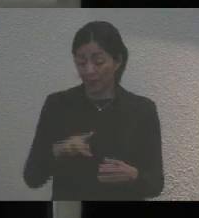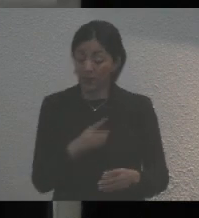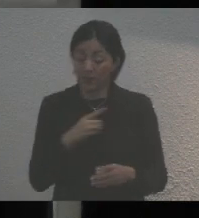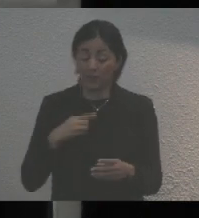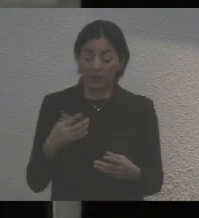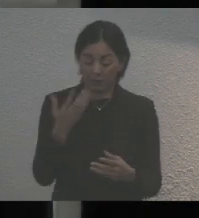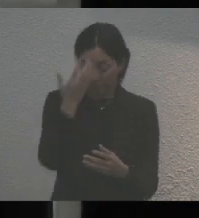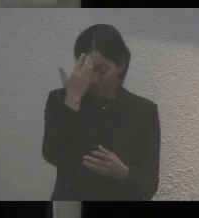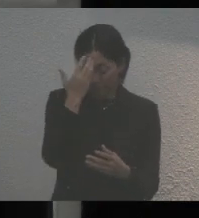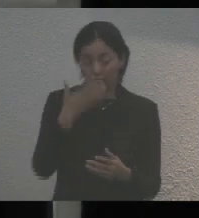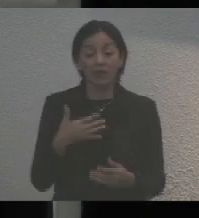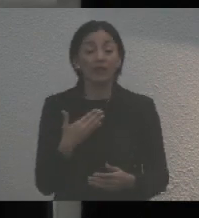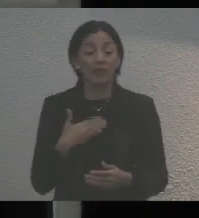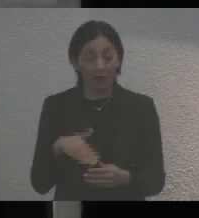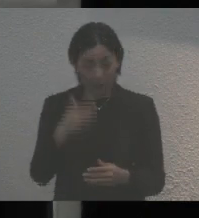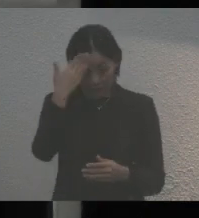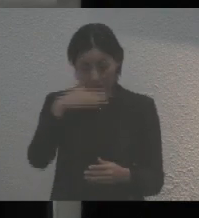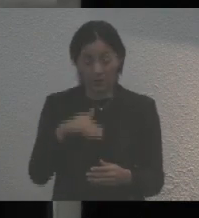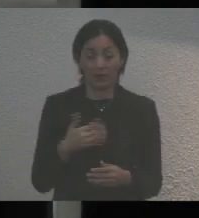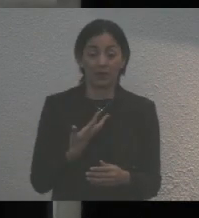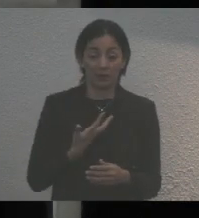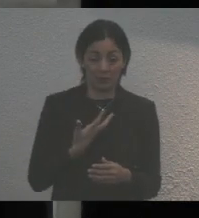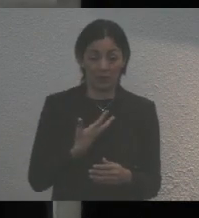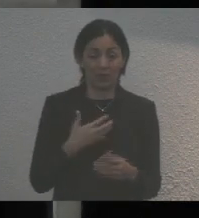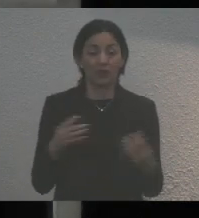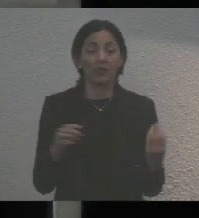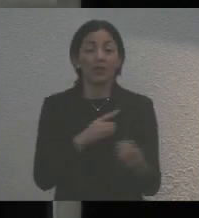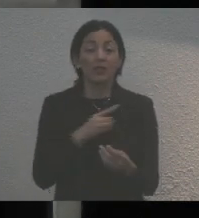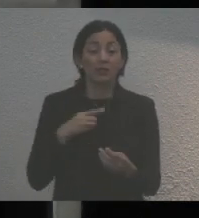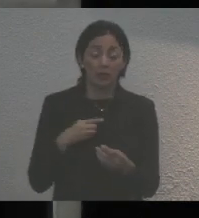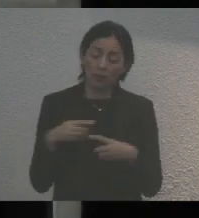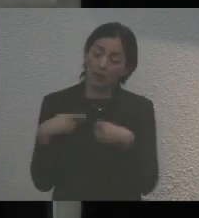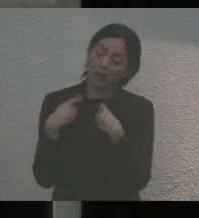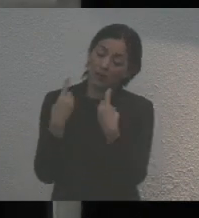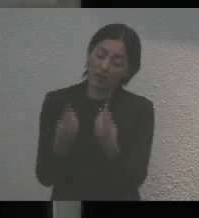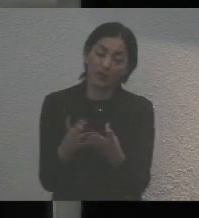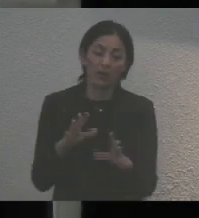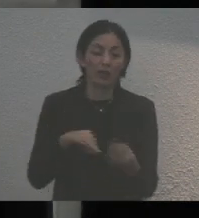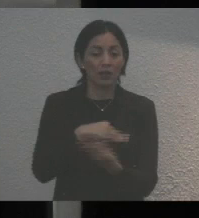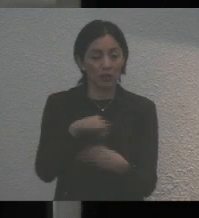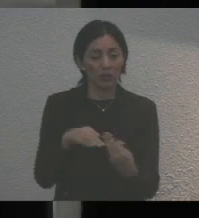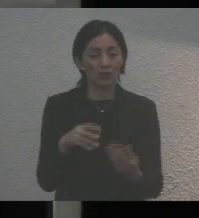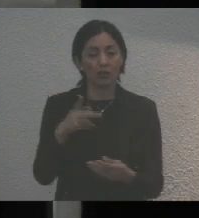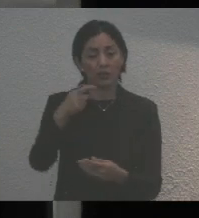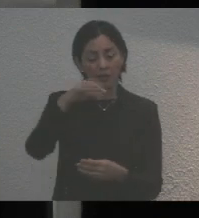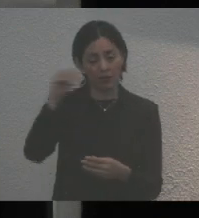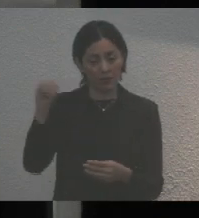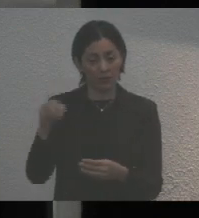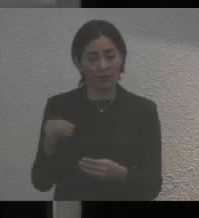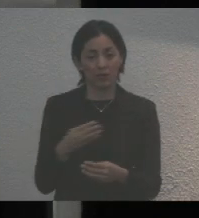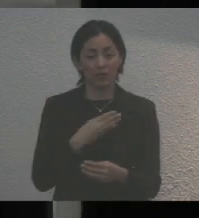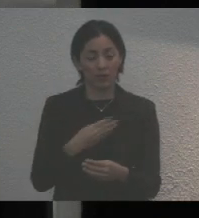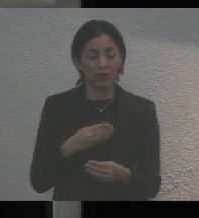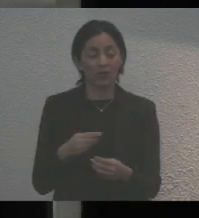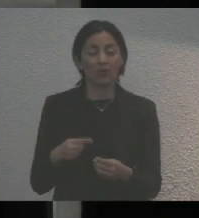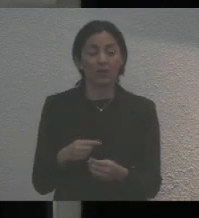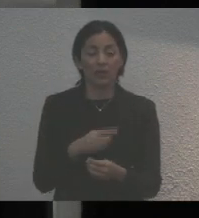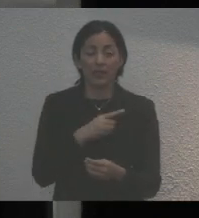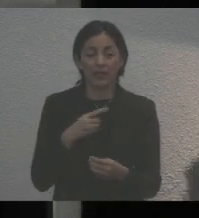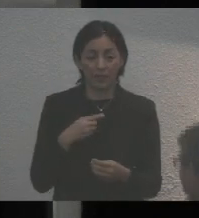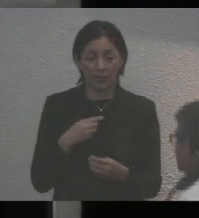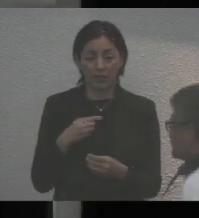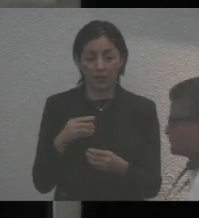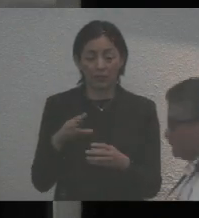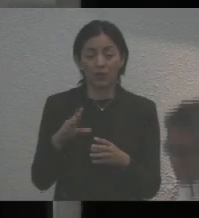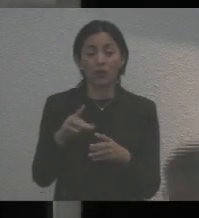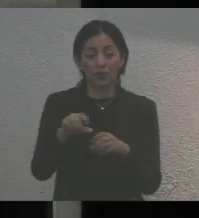que para contar con una policía profesional debemos ofrecerles también todas las prestaciones necesarias y deben también contar con un